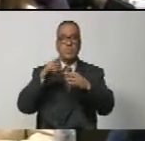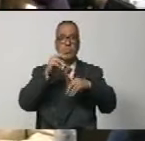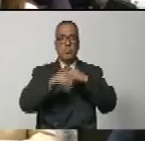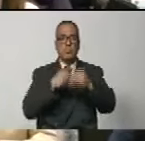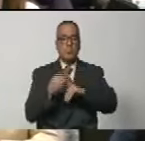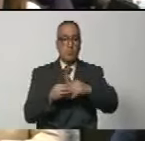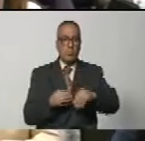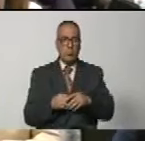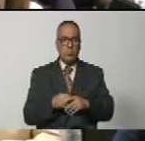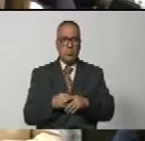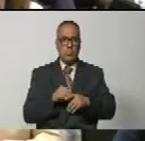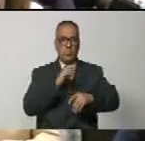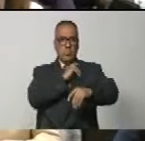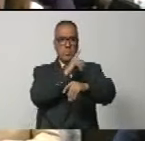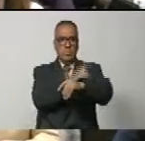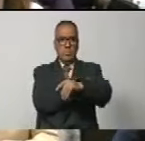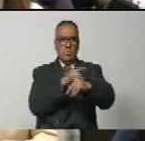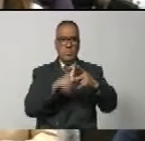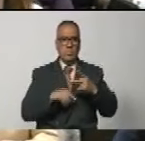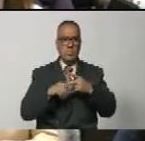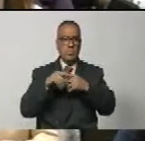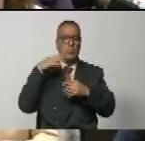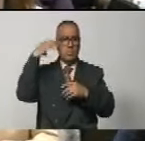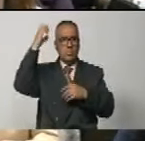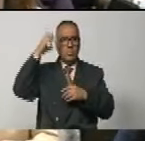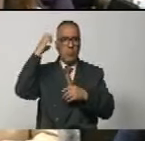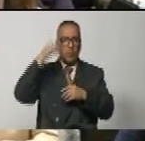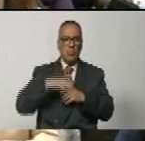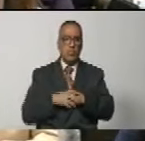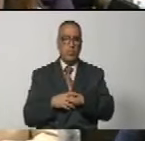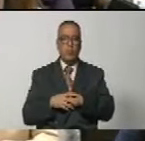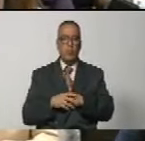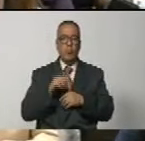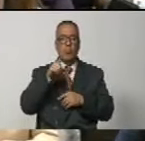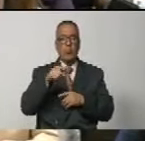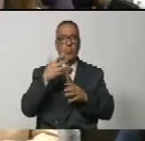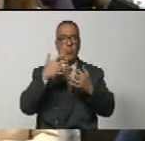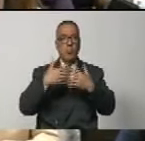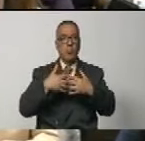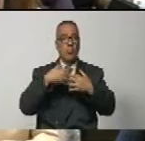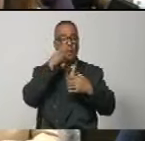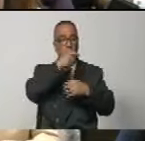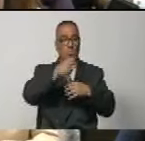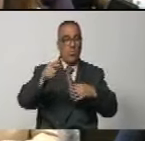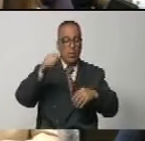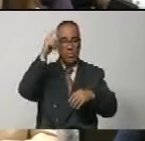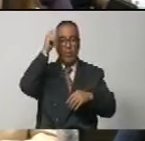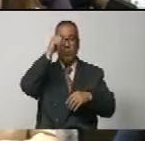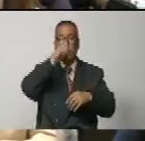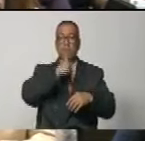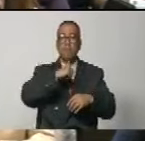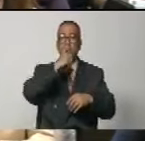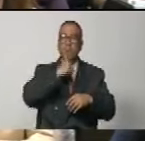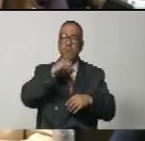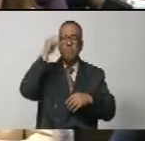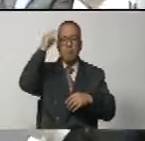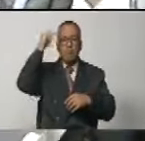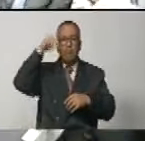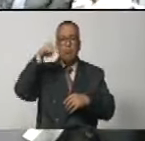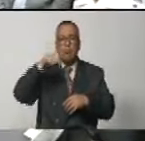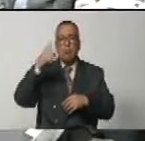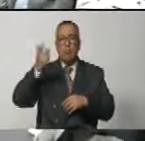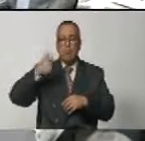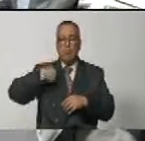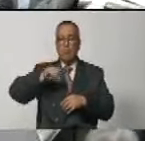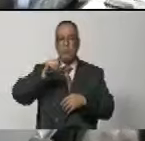las potencias colonialistas europeas. Y este es un pueblo que ha sabido resistir y que hoy goza